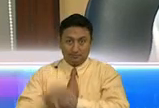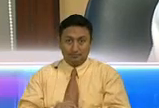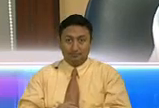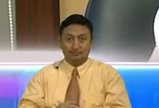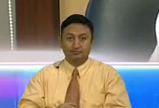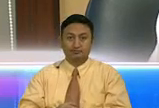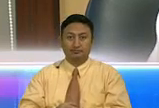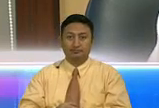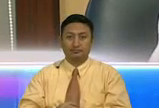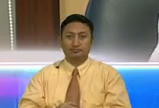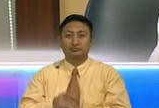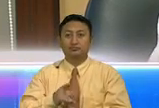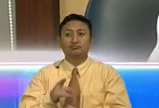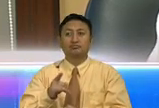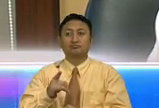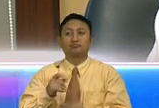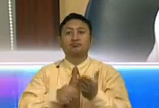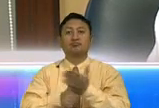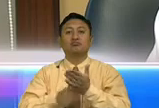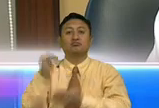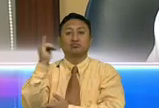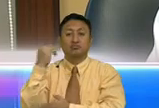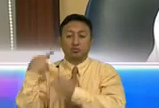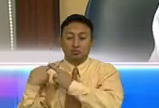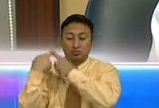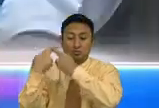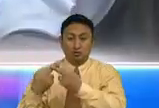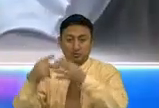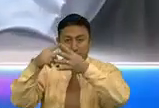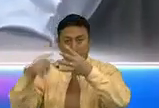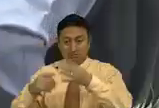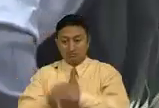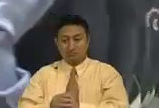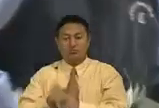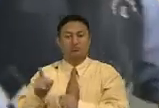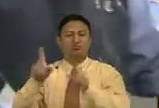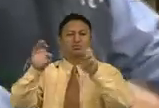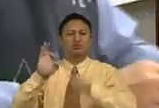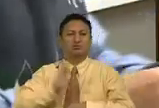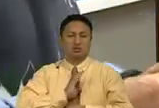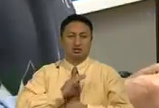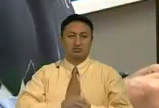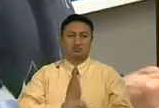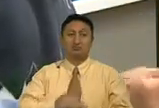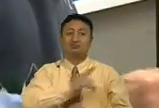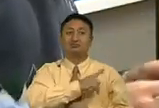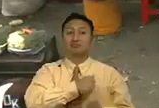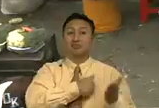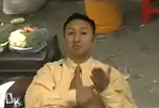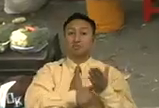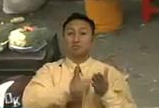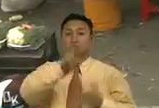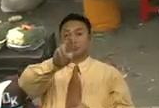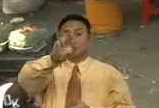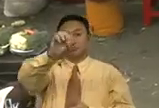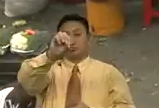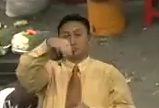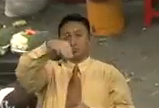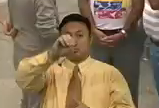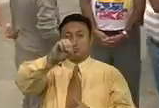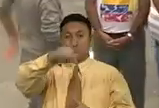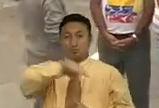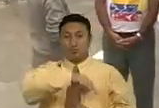de hidrocarburos, son temas sobre todo técnicos. Según la ministra María Paula Romo, todo pronunciamiento que afirme que los productos de consumo